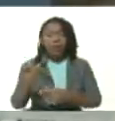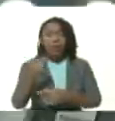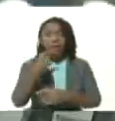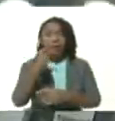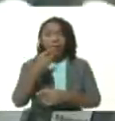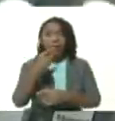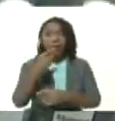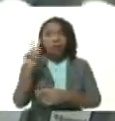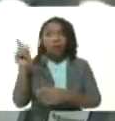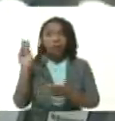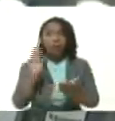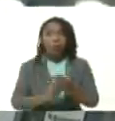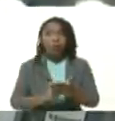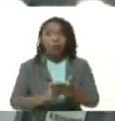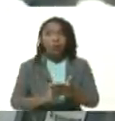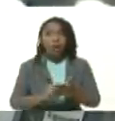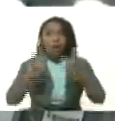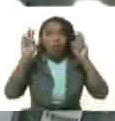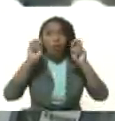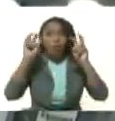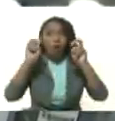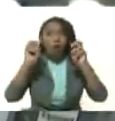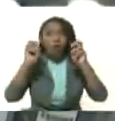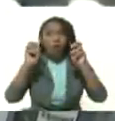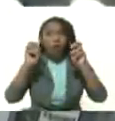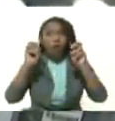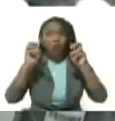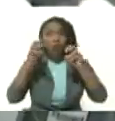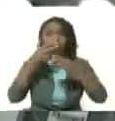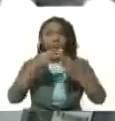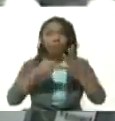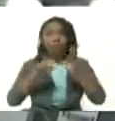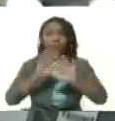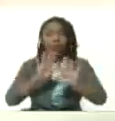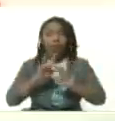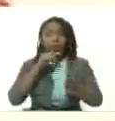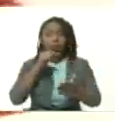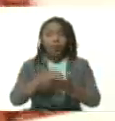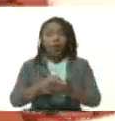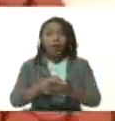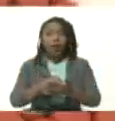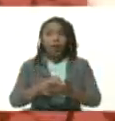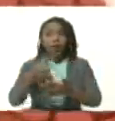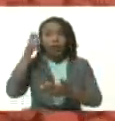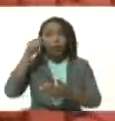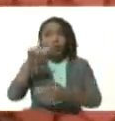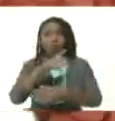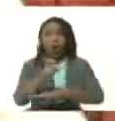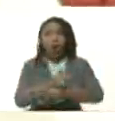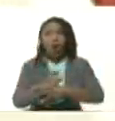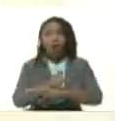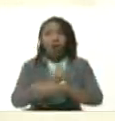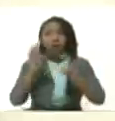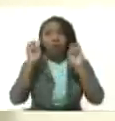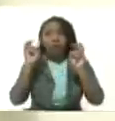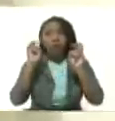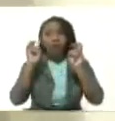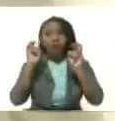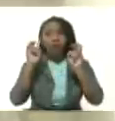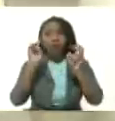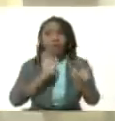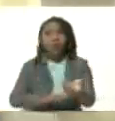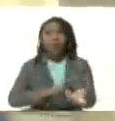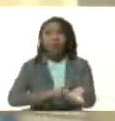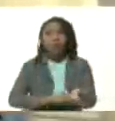están marcadas en los nuevos productos que ya mencionaba el ciudadano gobernador, es decir, en el área de